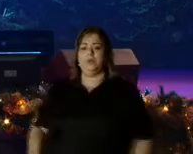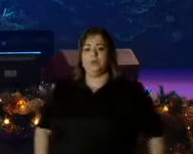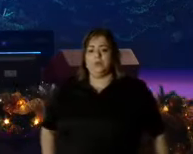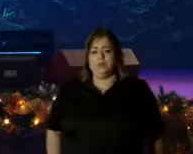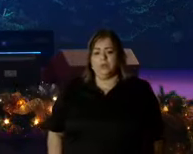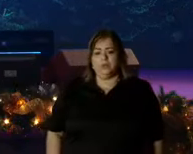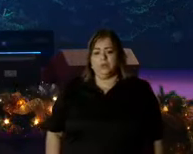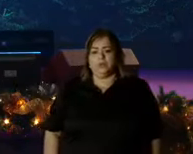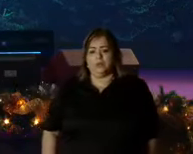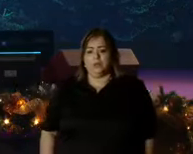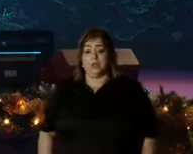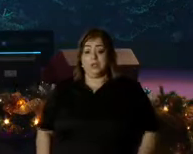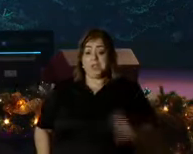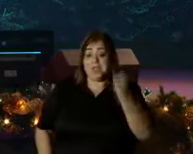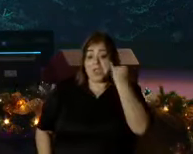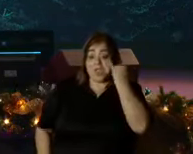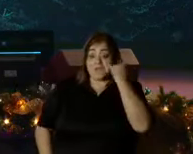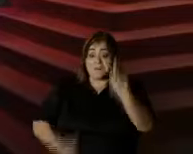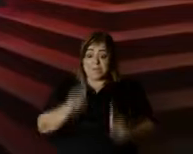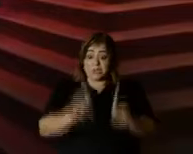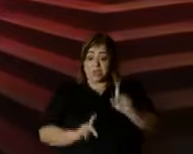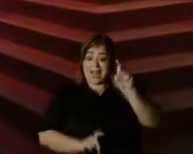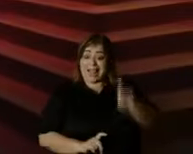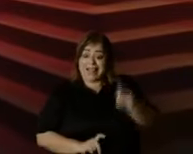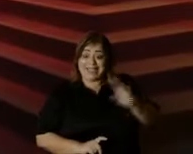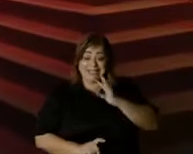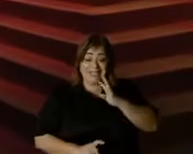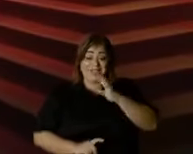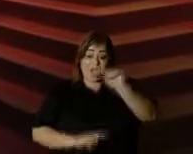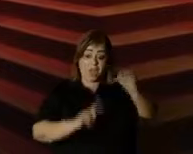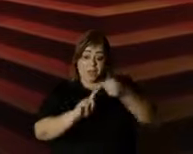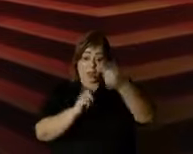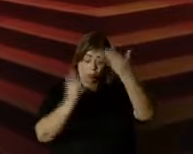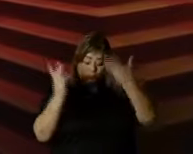Si algo hay que decir,